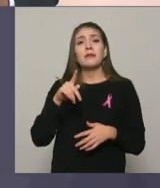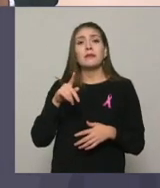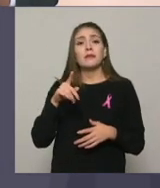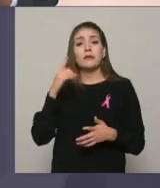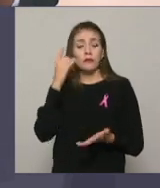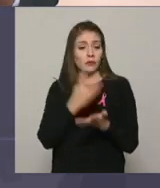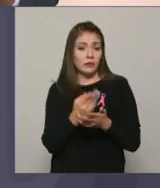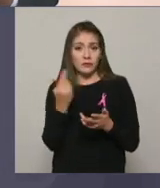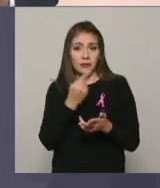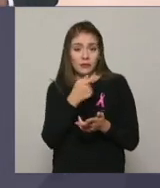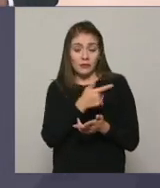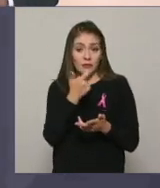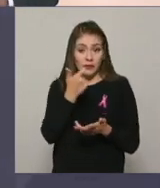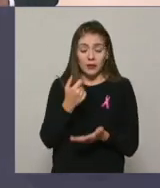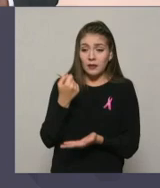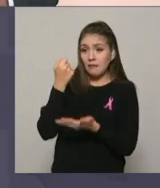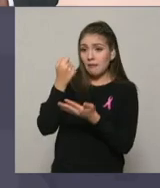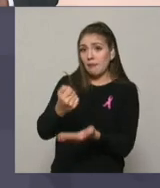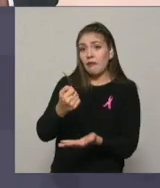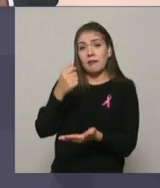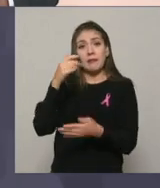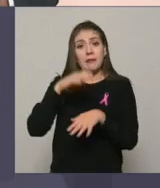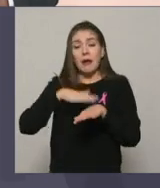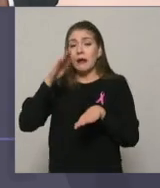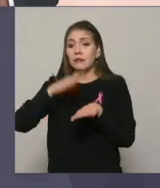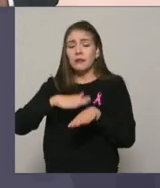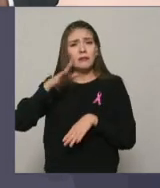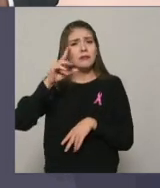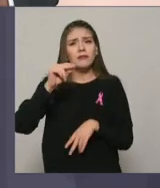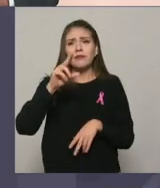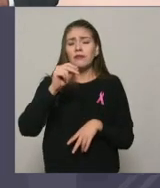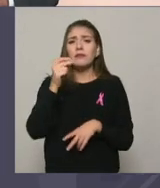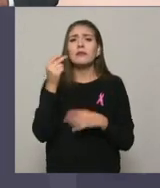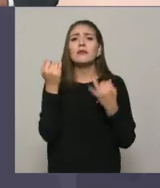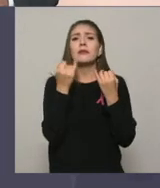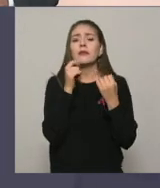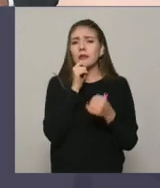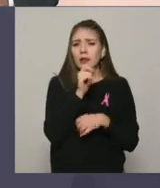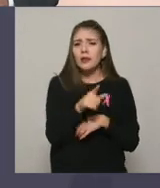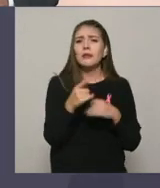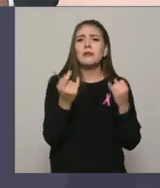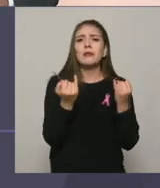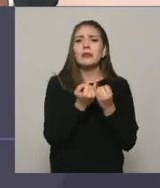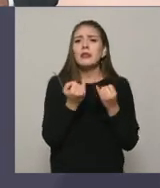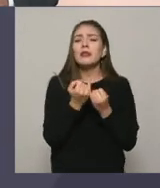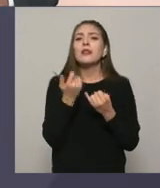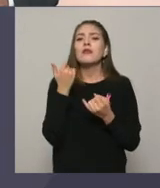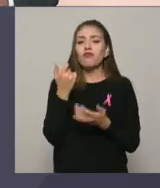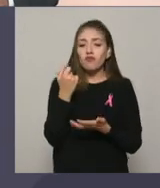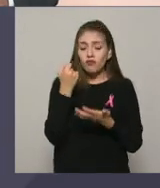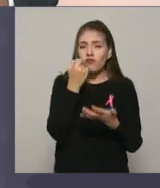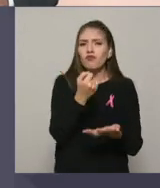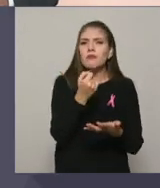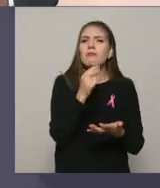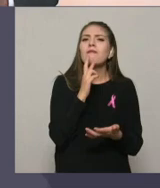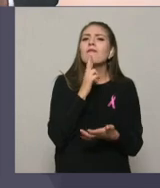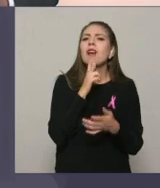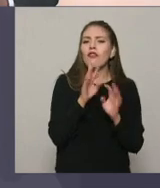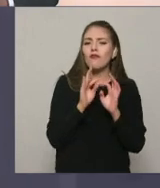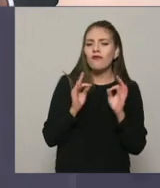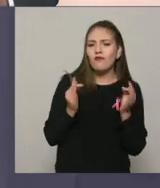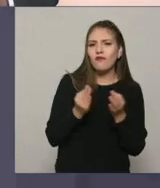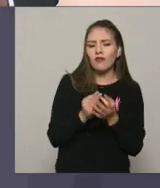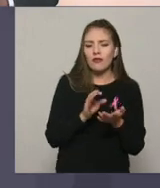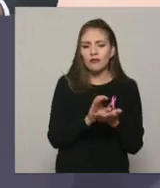solo se necesita invertir más recursos, más dinero, sino que se tiene que invertir mejor. Efectivamente, durante